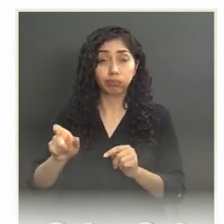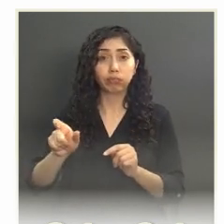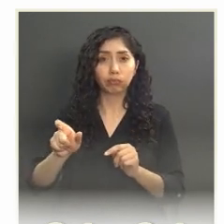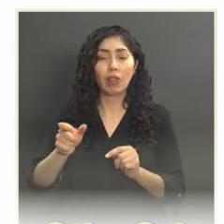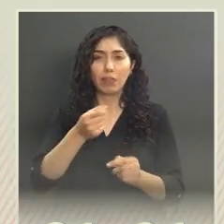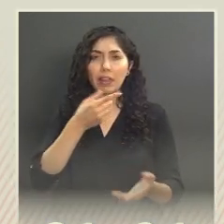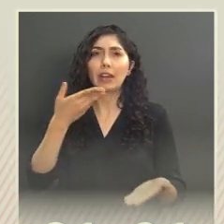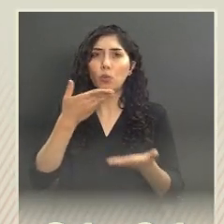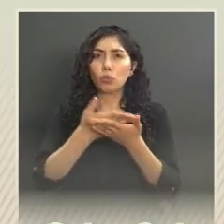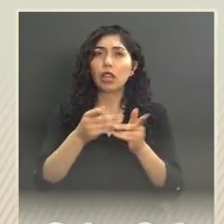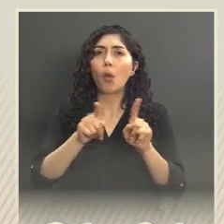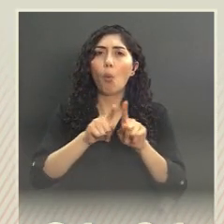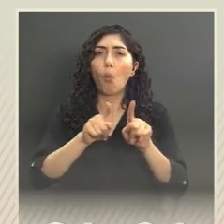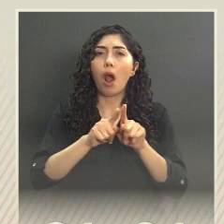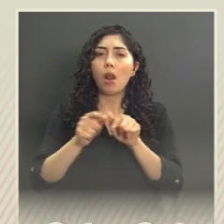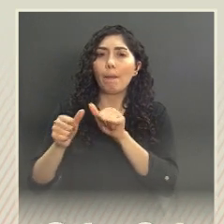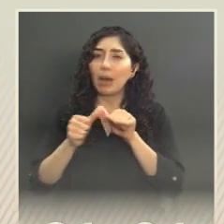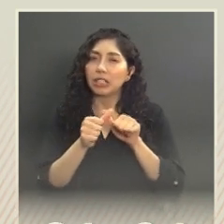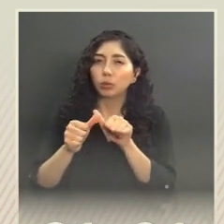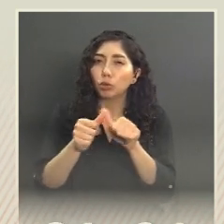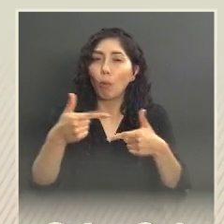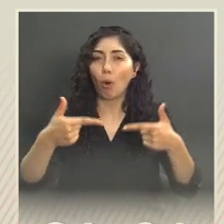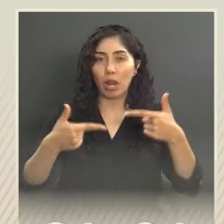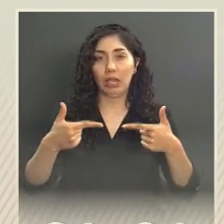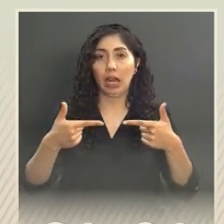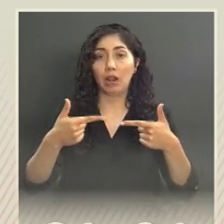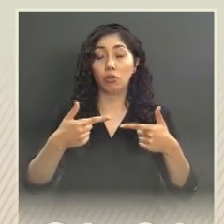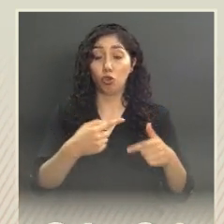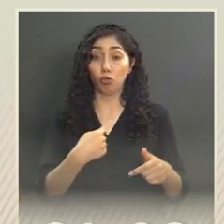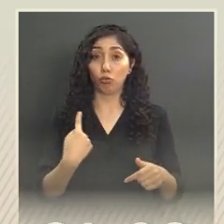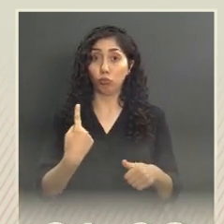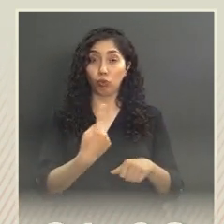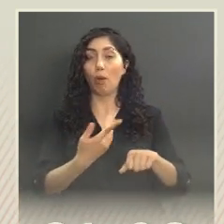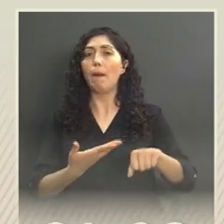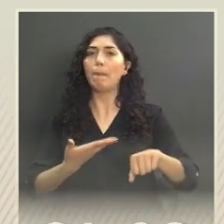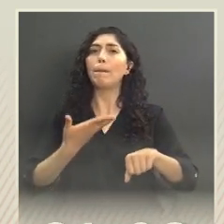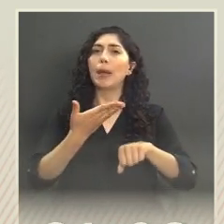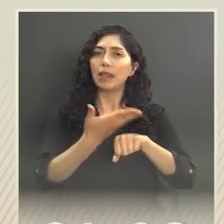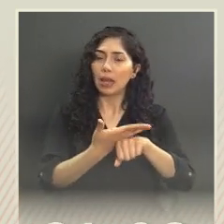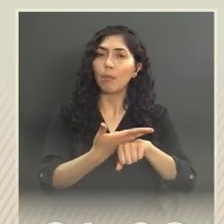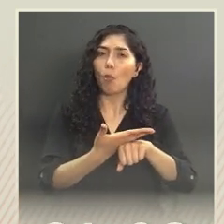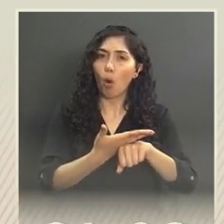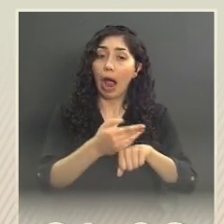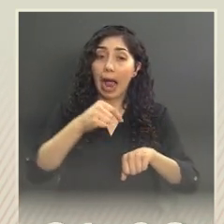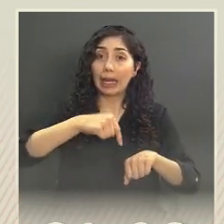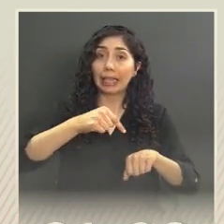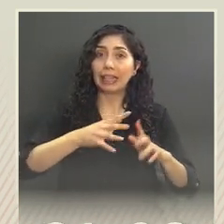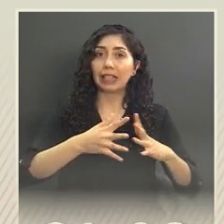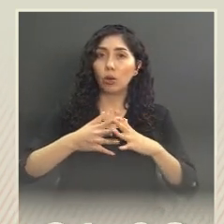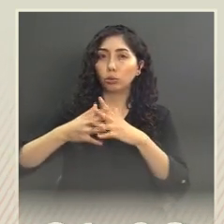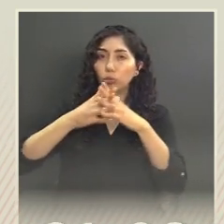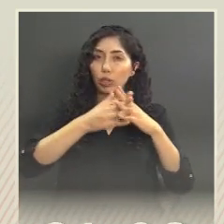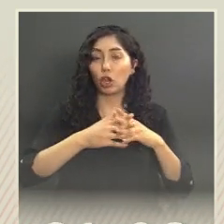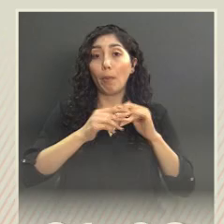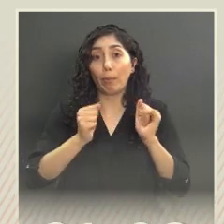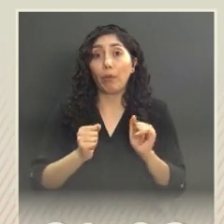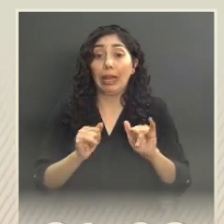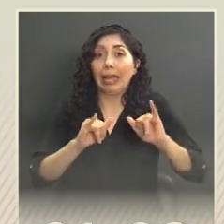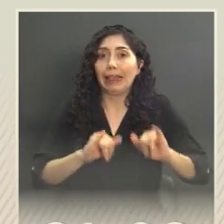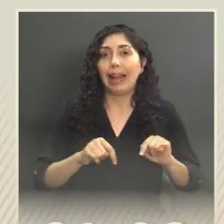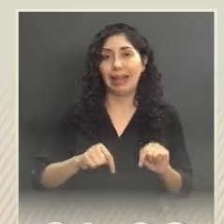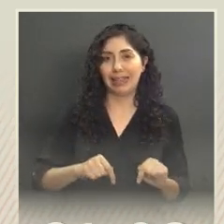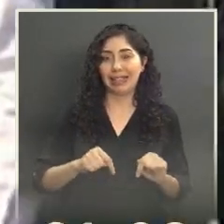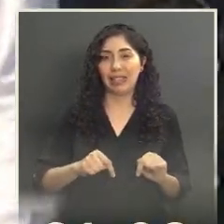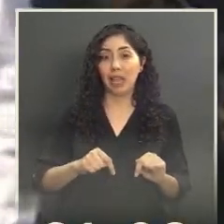persecución política. Nosotros pedimos asilo político el año pasado acá en Estados Unidos porque sabíamos lo que se venía. En Chile no hay